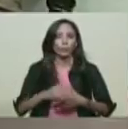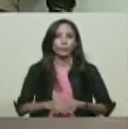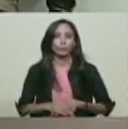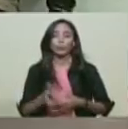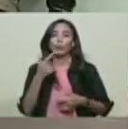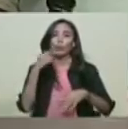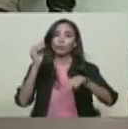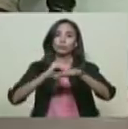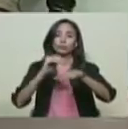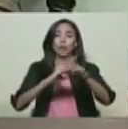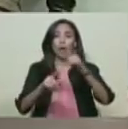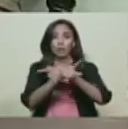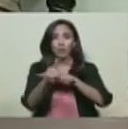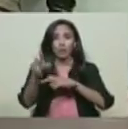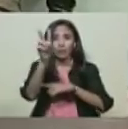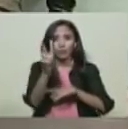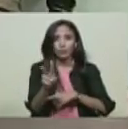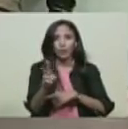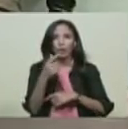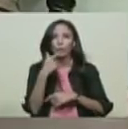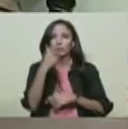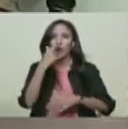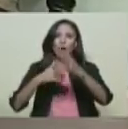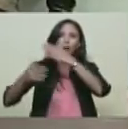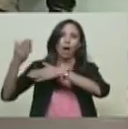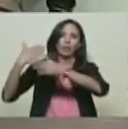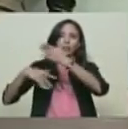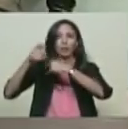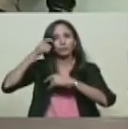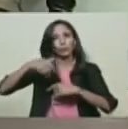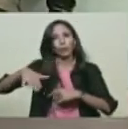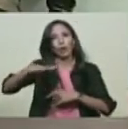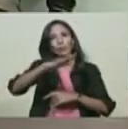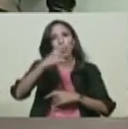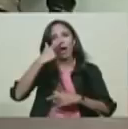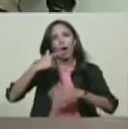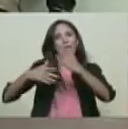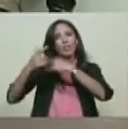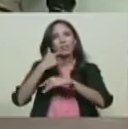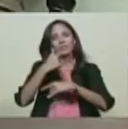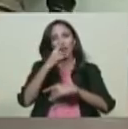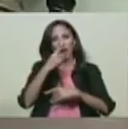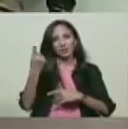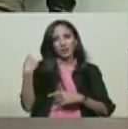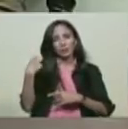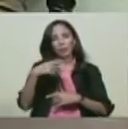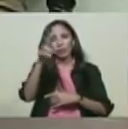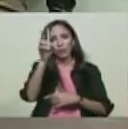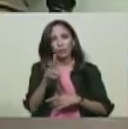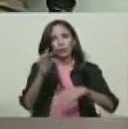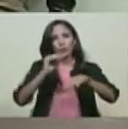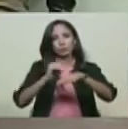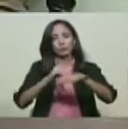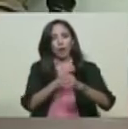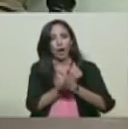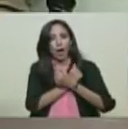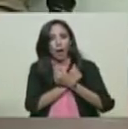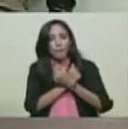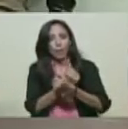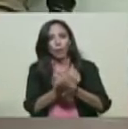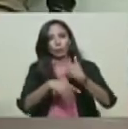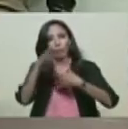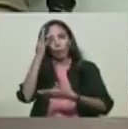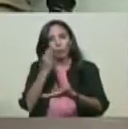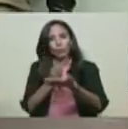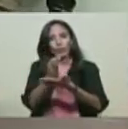digo, como decía el pueblo ayer en el cuartel de la montaña, Venezuela, con todo el amor, con toda la fe,